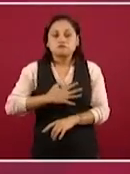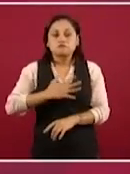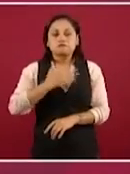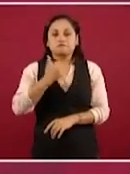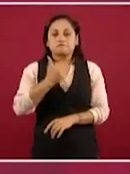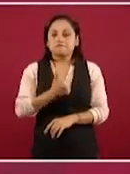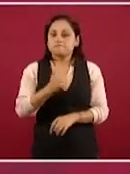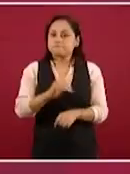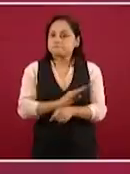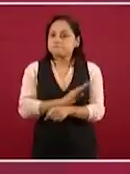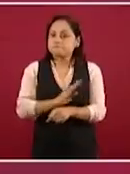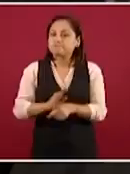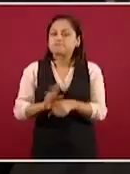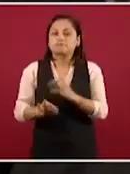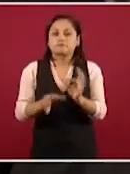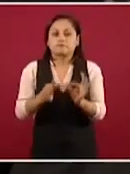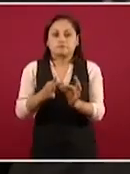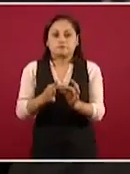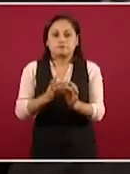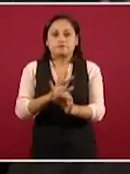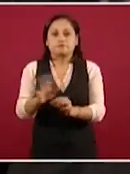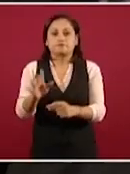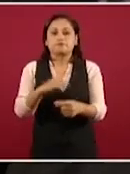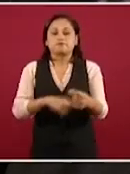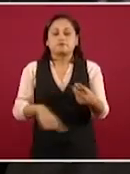en cuanto a